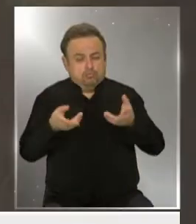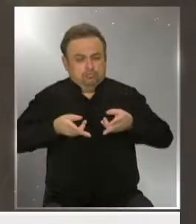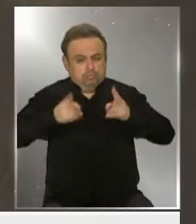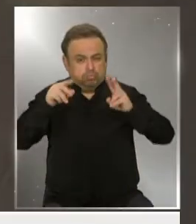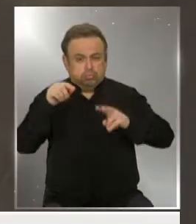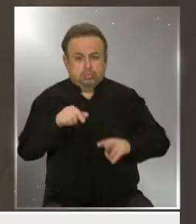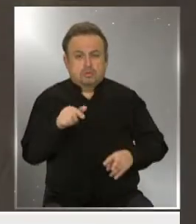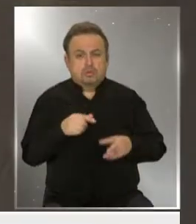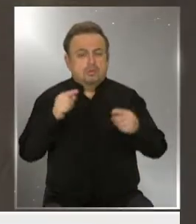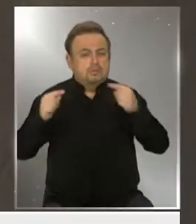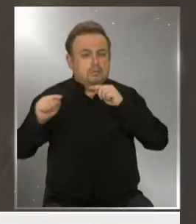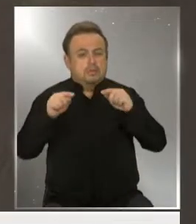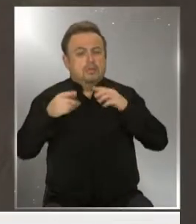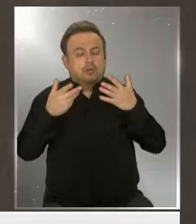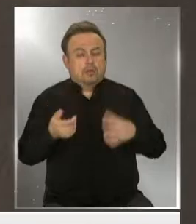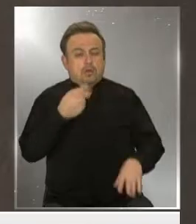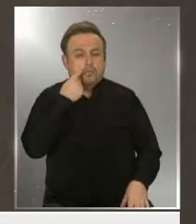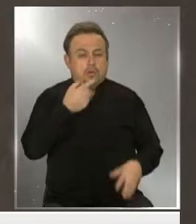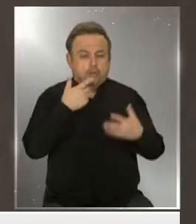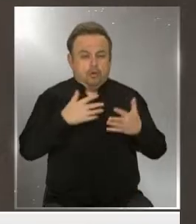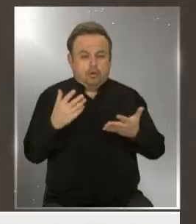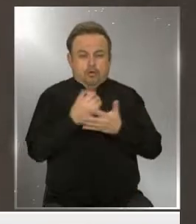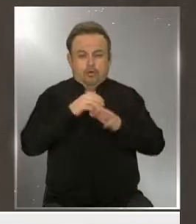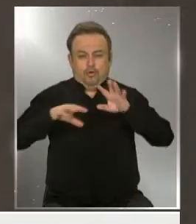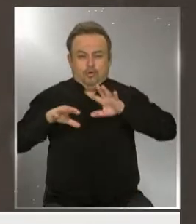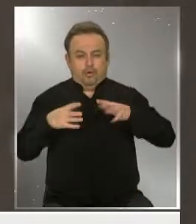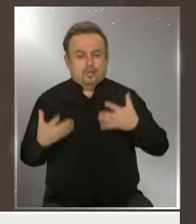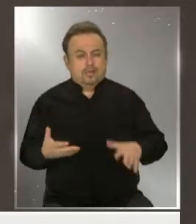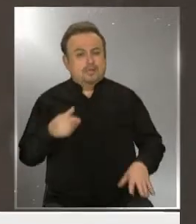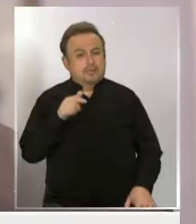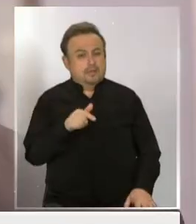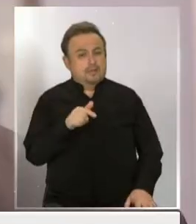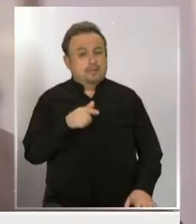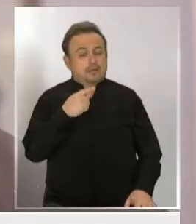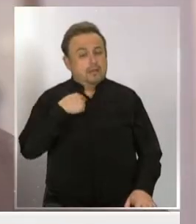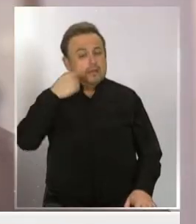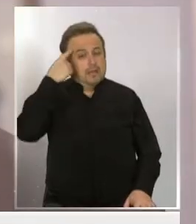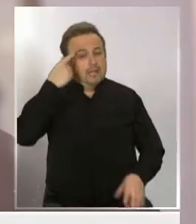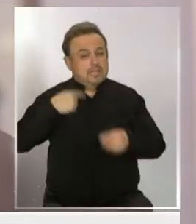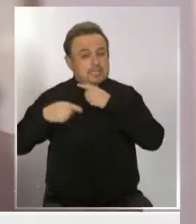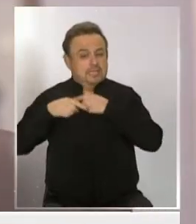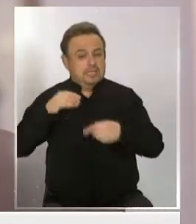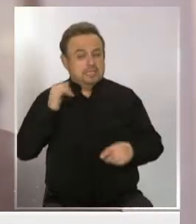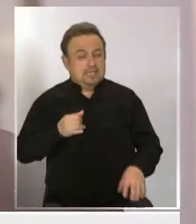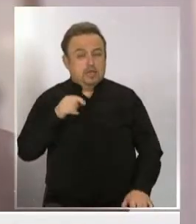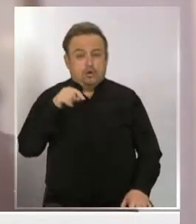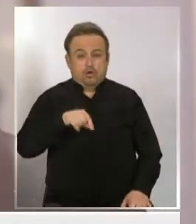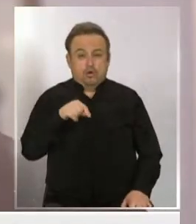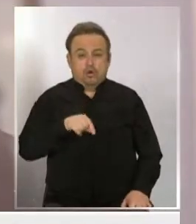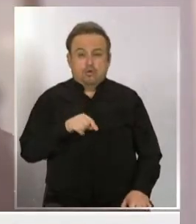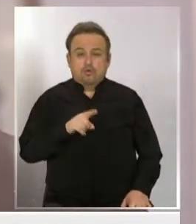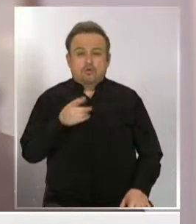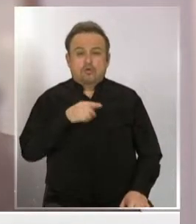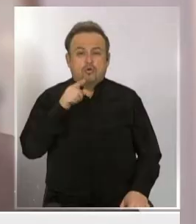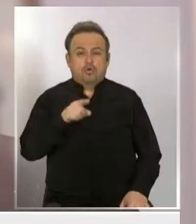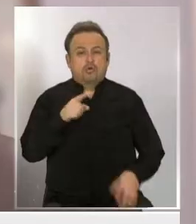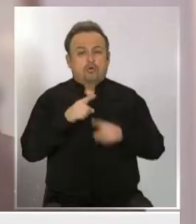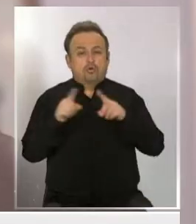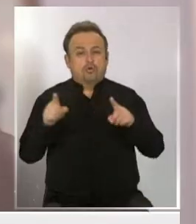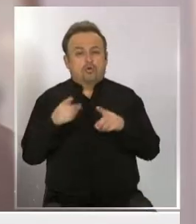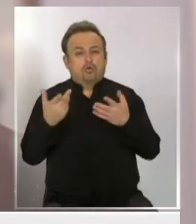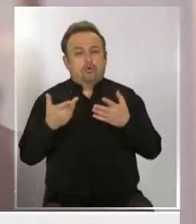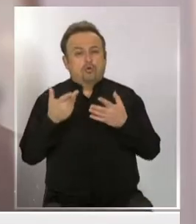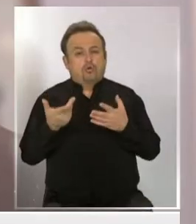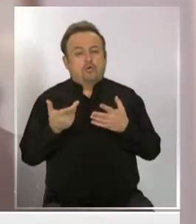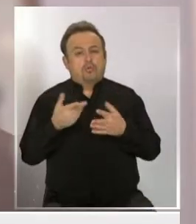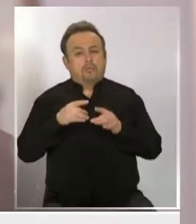permitido discusiones para que hombres lograran cosas. Eso es lo que pensó la historia siempre. Yo creo que hoy día tiene que ver con otros aportes en términos